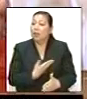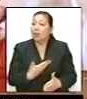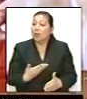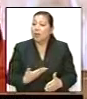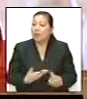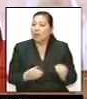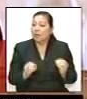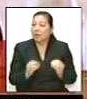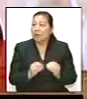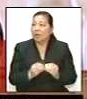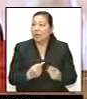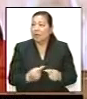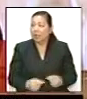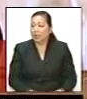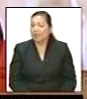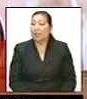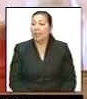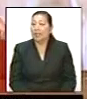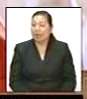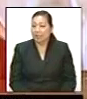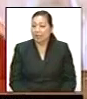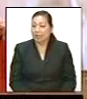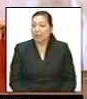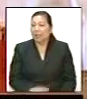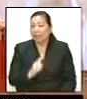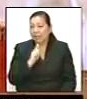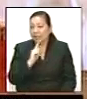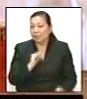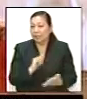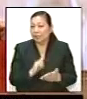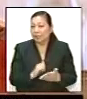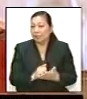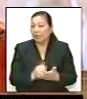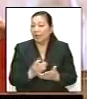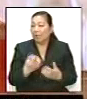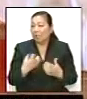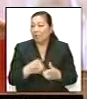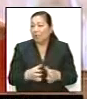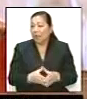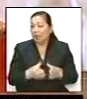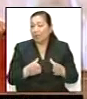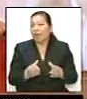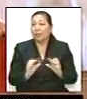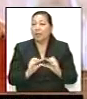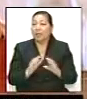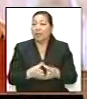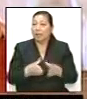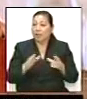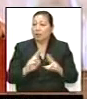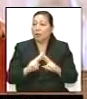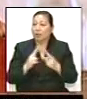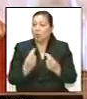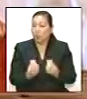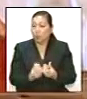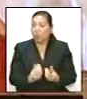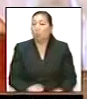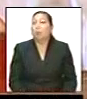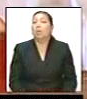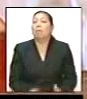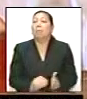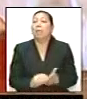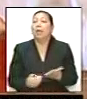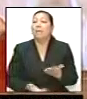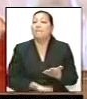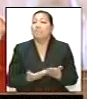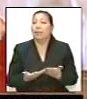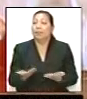en mecanismos de integración, es que sean aquellos de las empresas grandes, de los grandes grupos, que tienen mayores